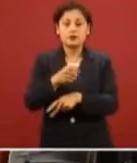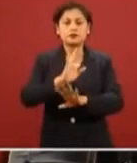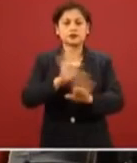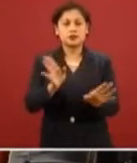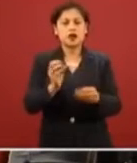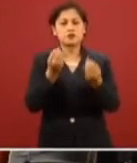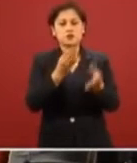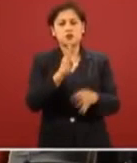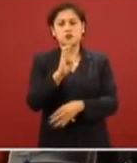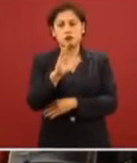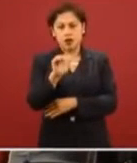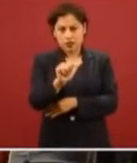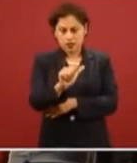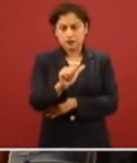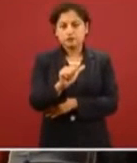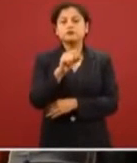y hay 300,000